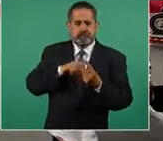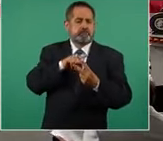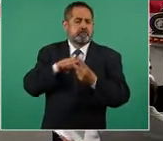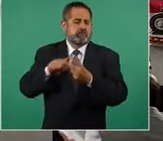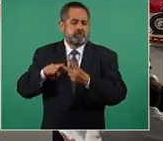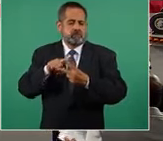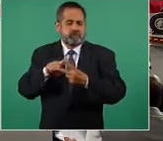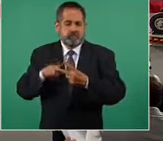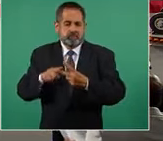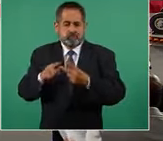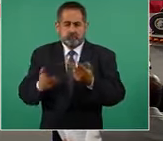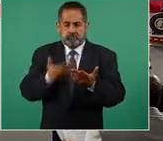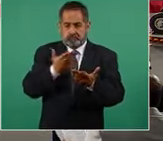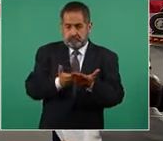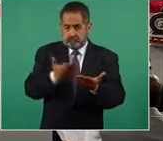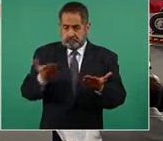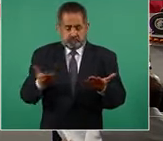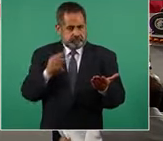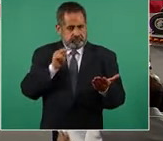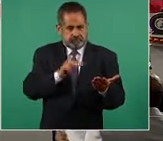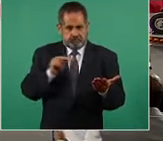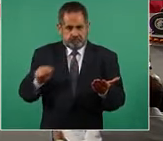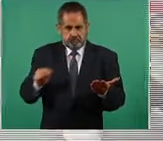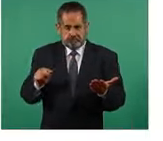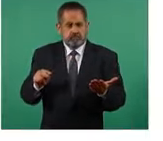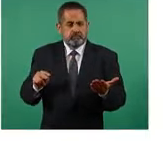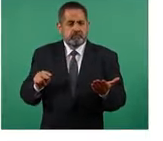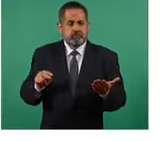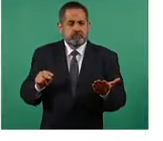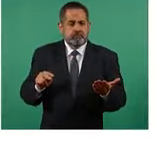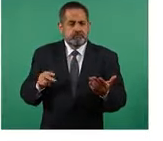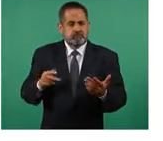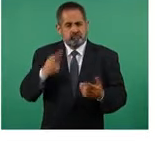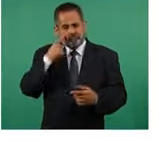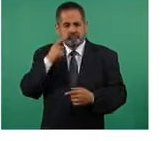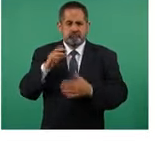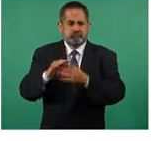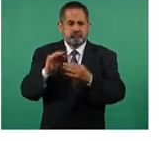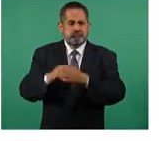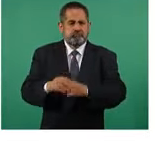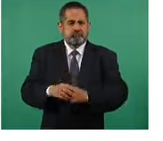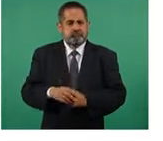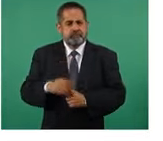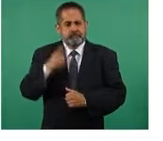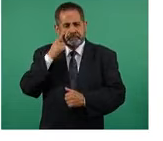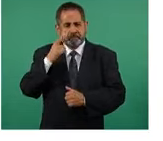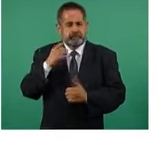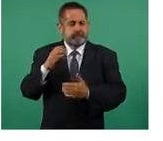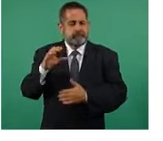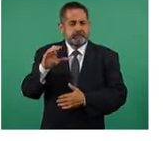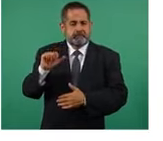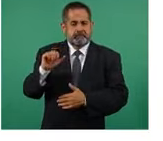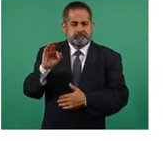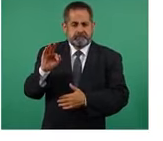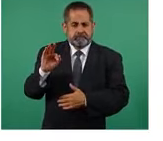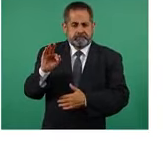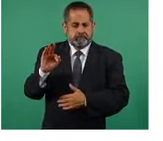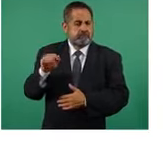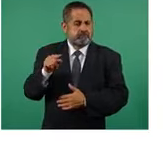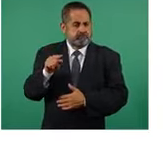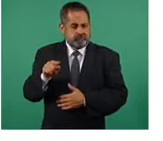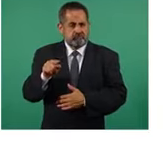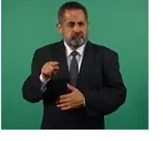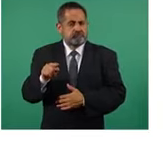tuvimos 2 propuestas, que fueron propuestas muy robustas. CAF, que es junto con